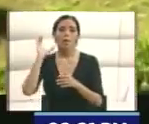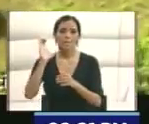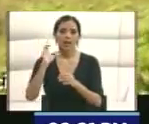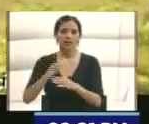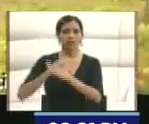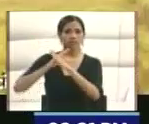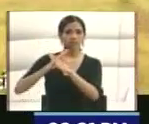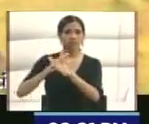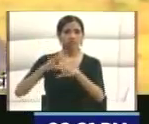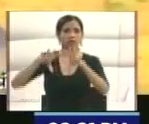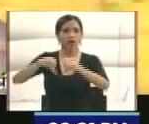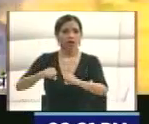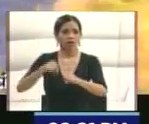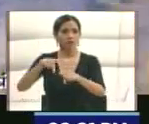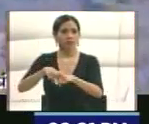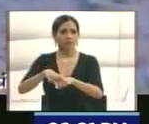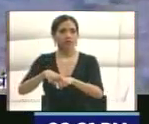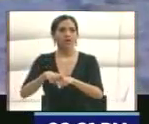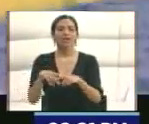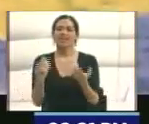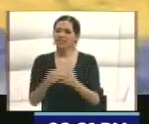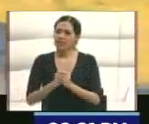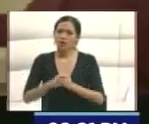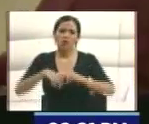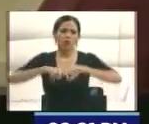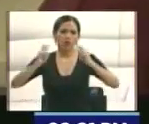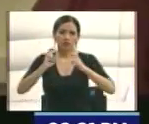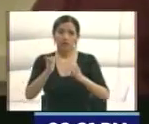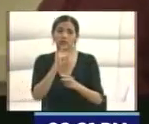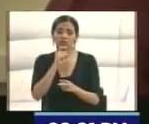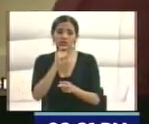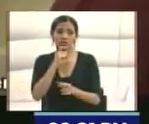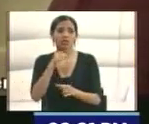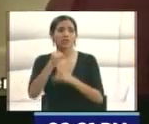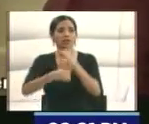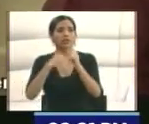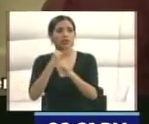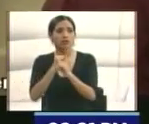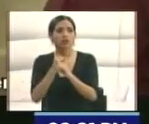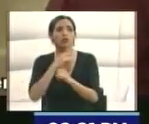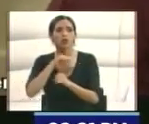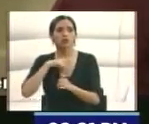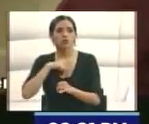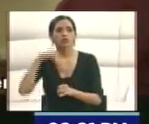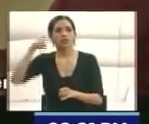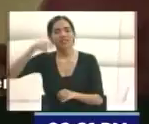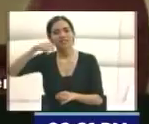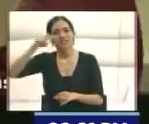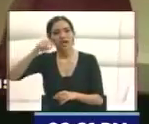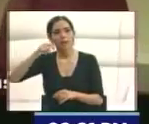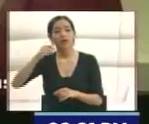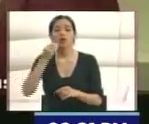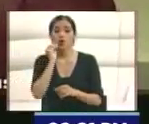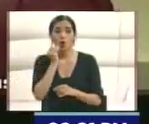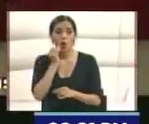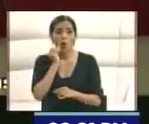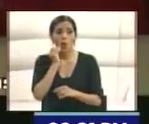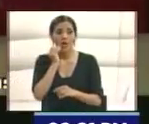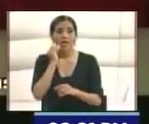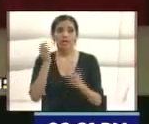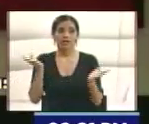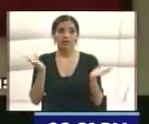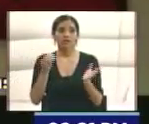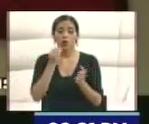y bueno en un contexto tan difícil a nivel internacional nosotros necesitamos que los jóvenes que los jóvenes son